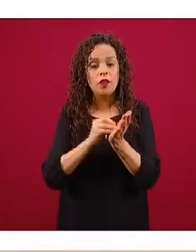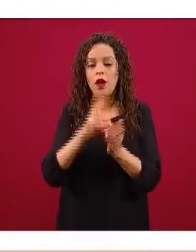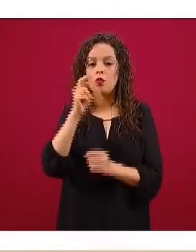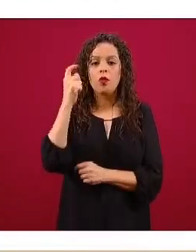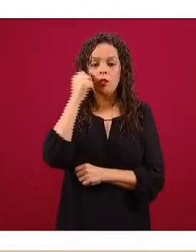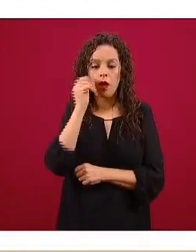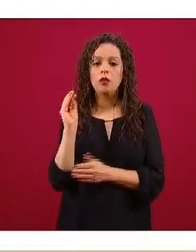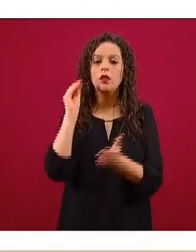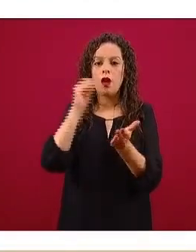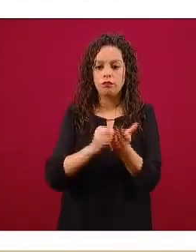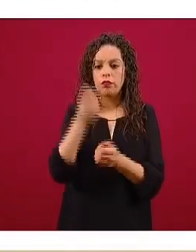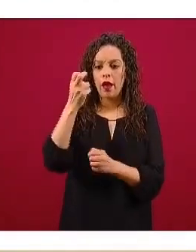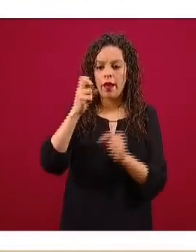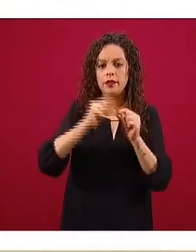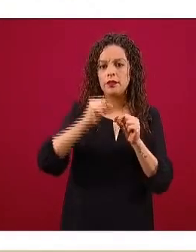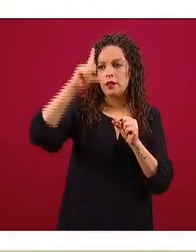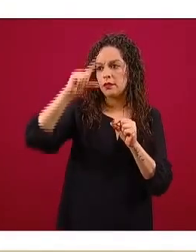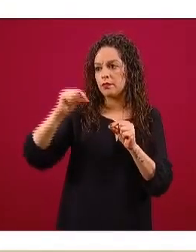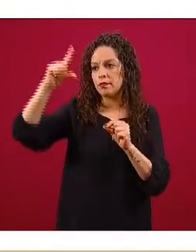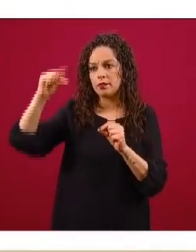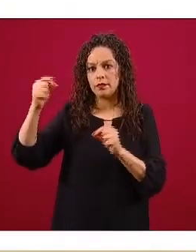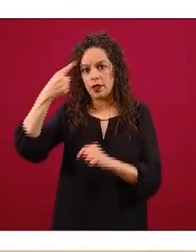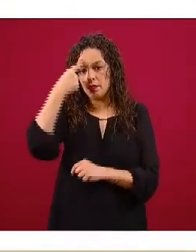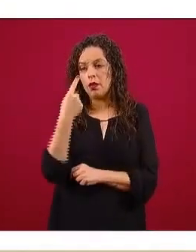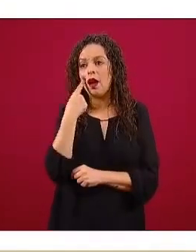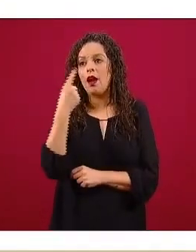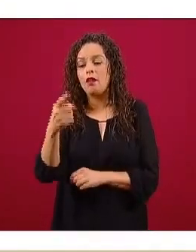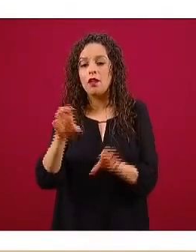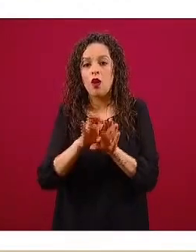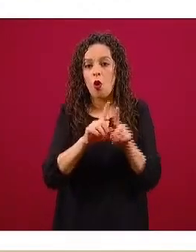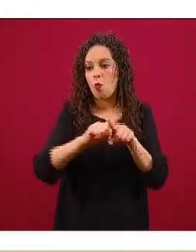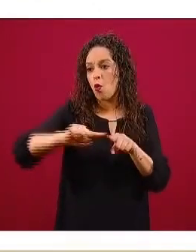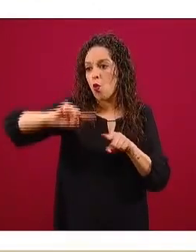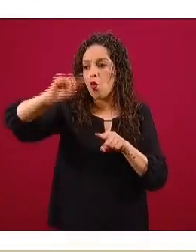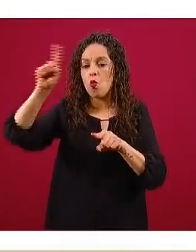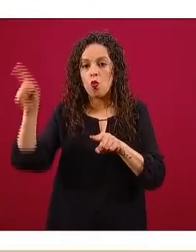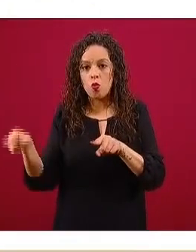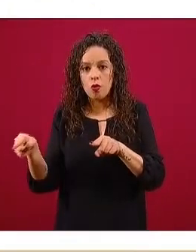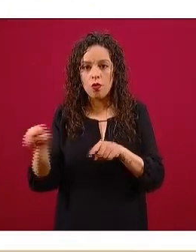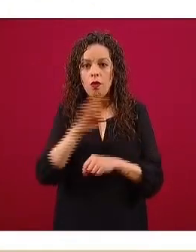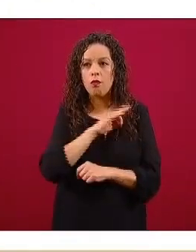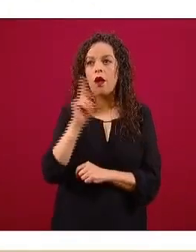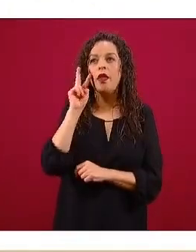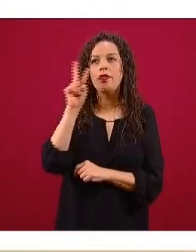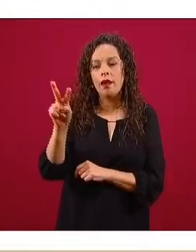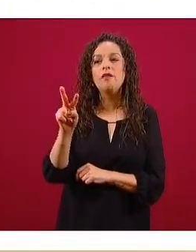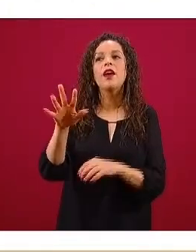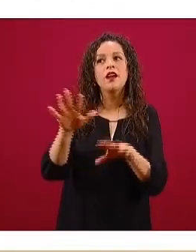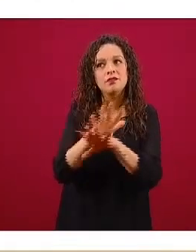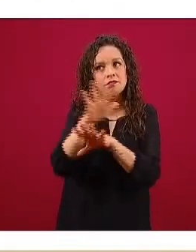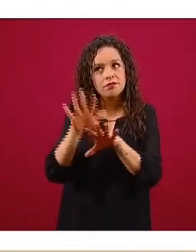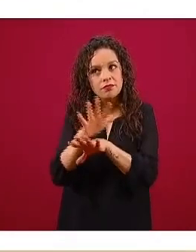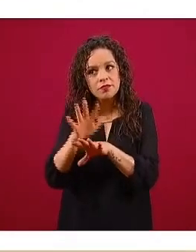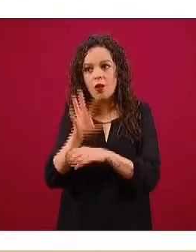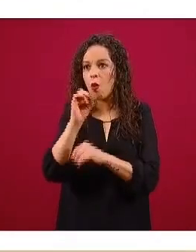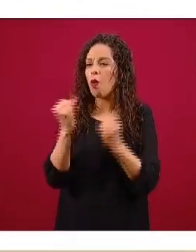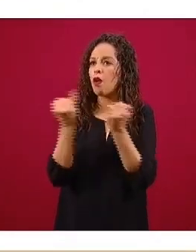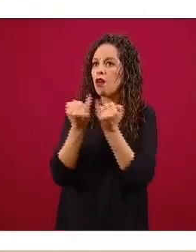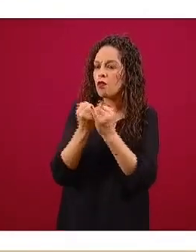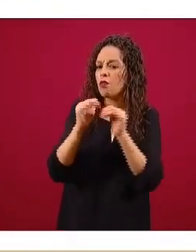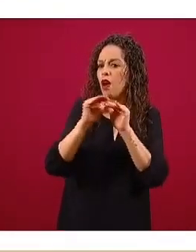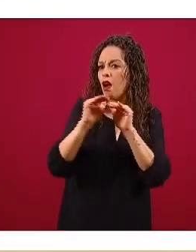ver nuestra tendencia de la curva epidémica y cómo ésta se está comportando. Vemos que ha sido